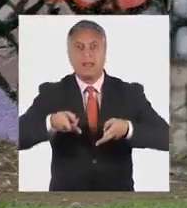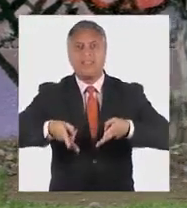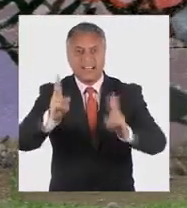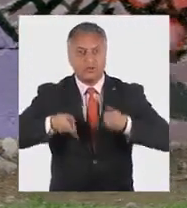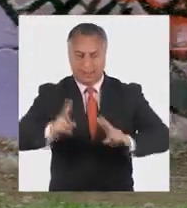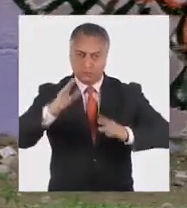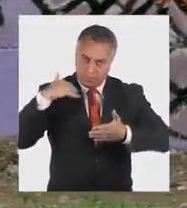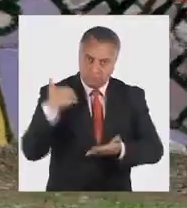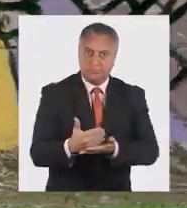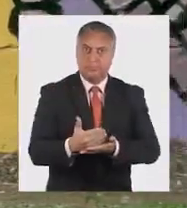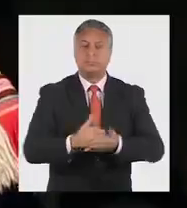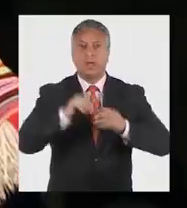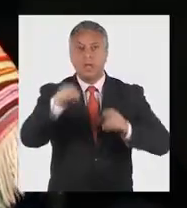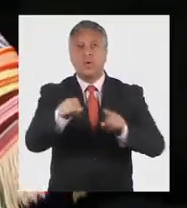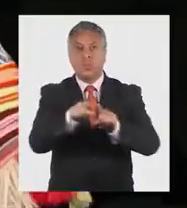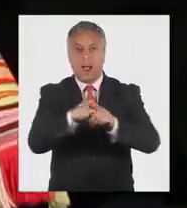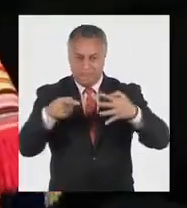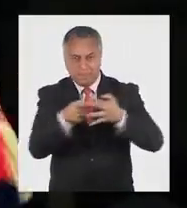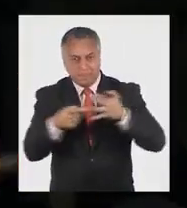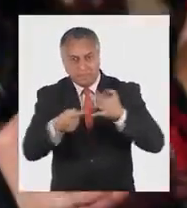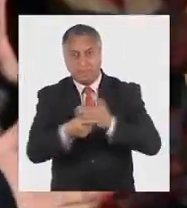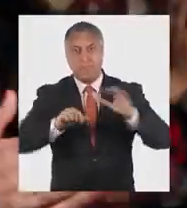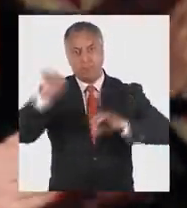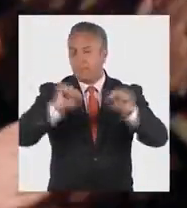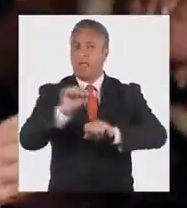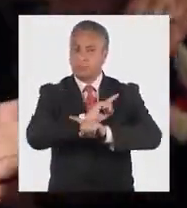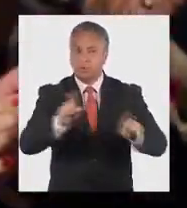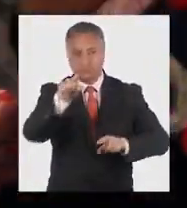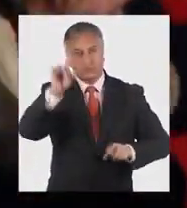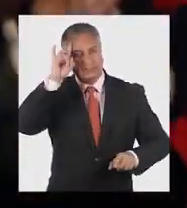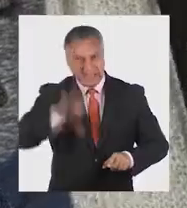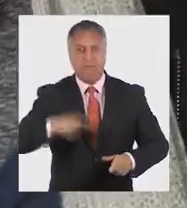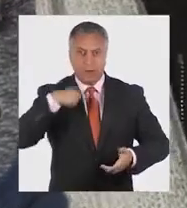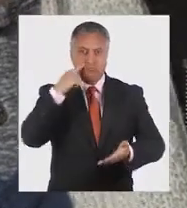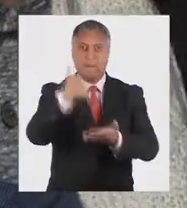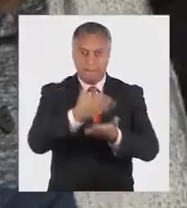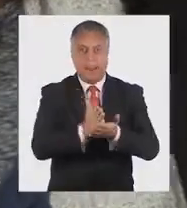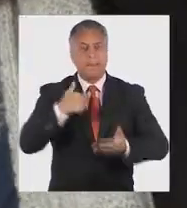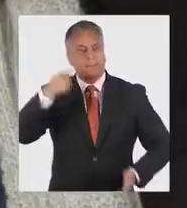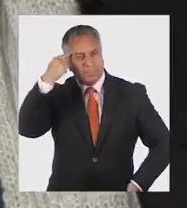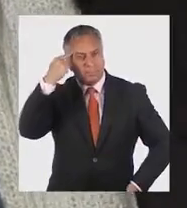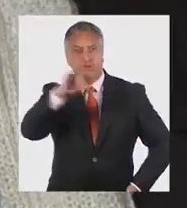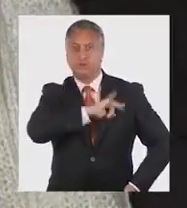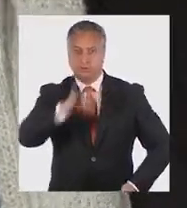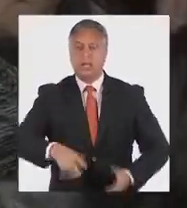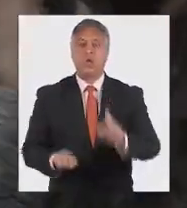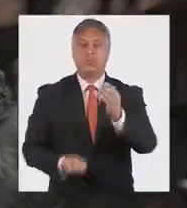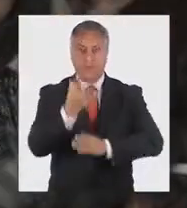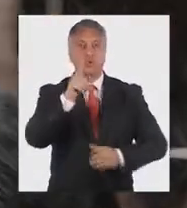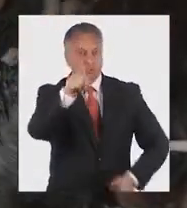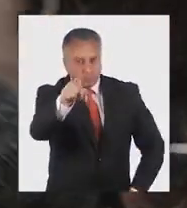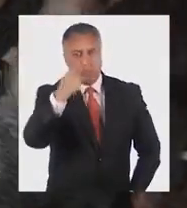ceder derechos, nunca más permitir que corrompan la política. Tú sabes que tenemos un plan, porque hemos pensado un Chile nuevo.